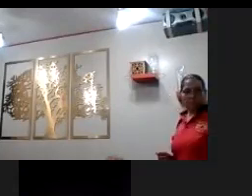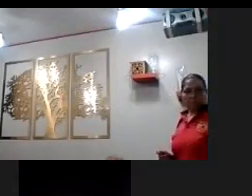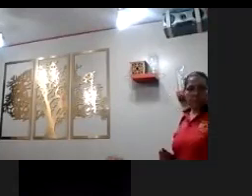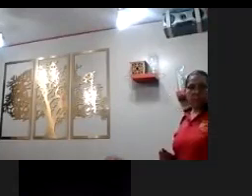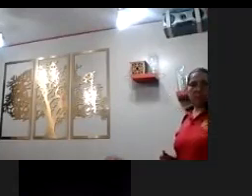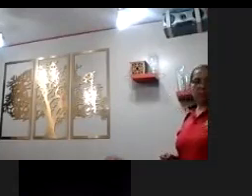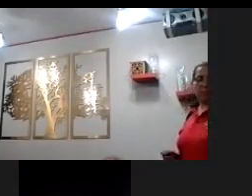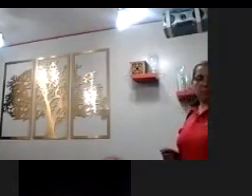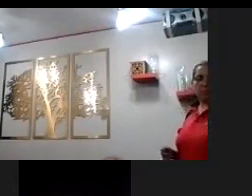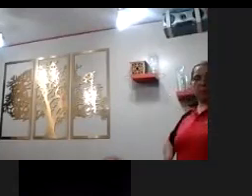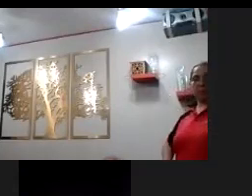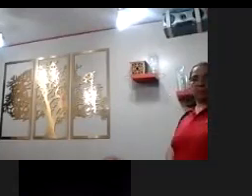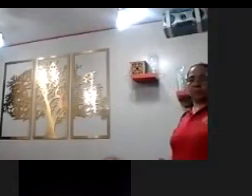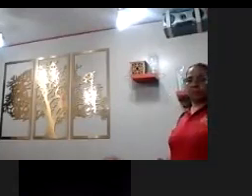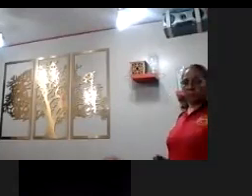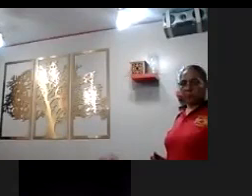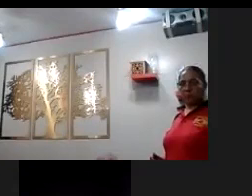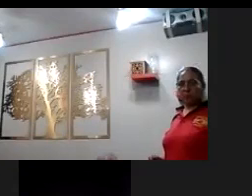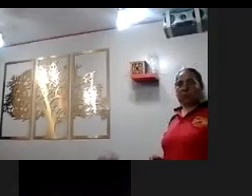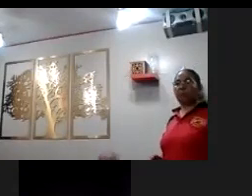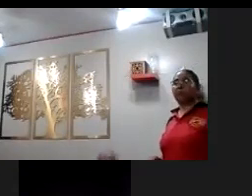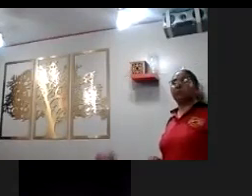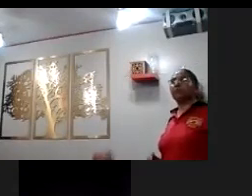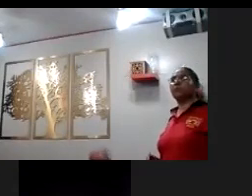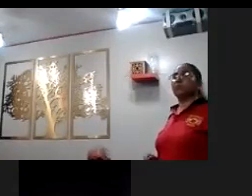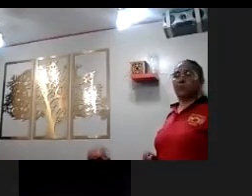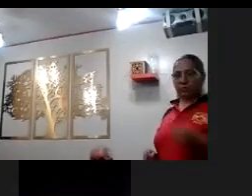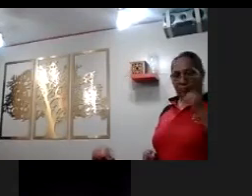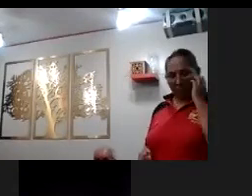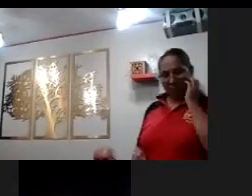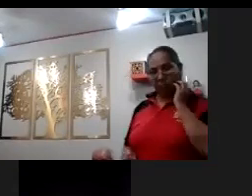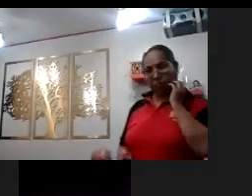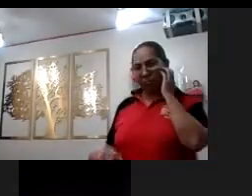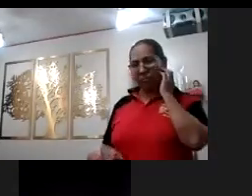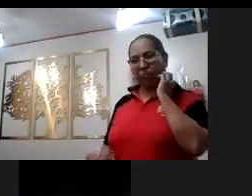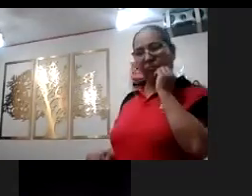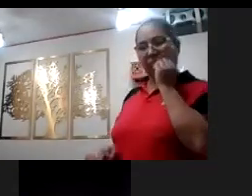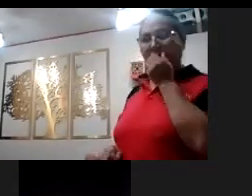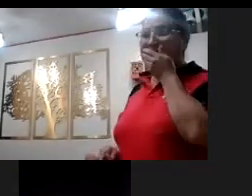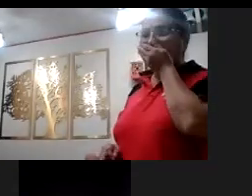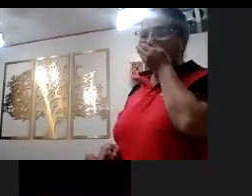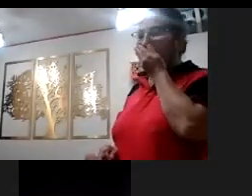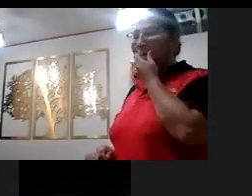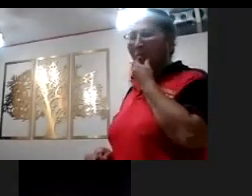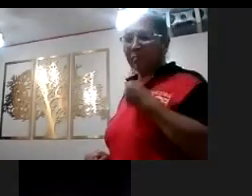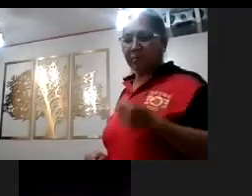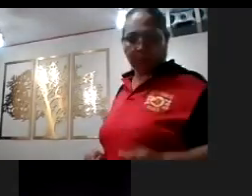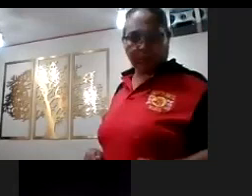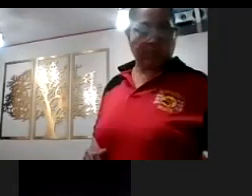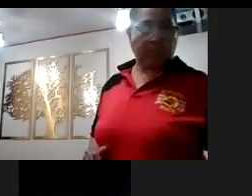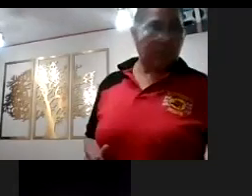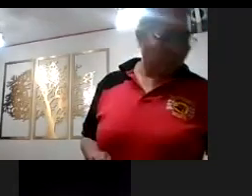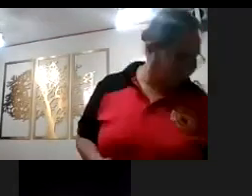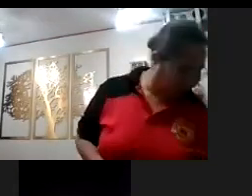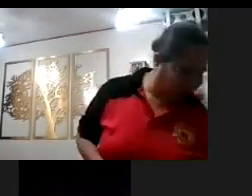realizar con mascarilla o protector facial? Una muy buena pregunta. Lo recomendable para trabajar un ejercicio respiratorio es